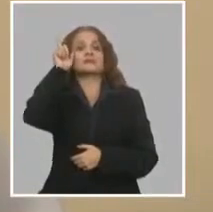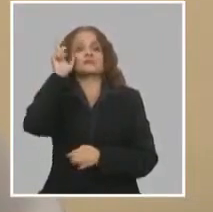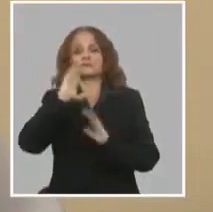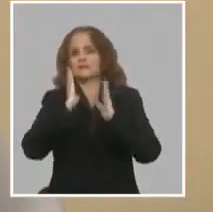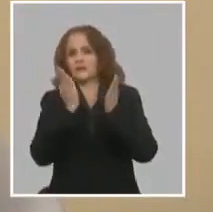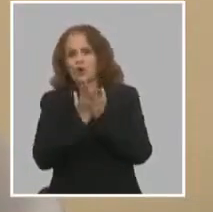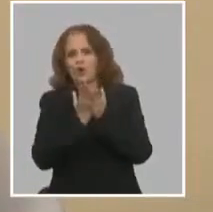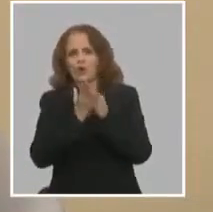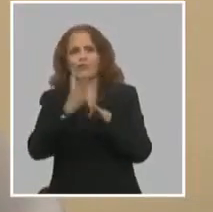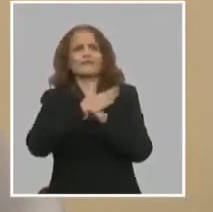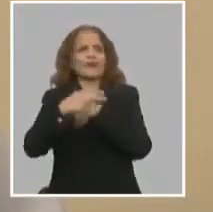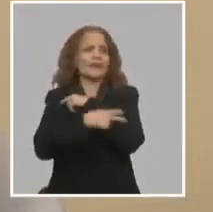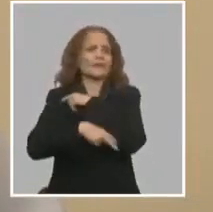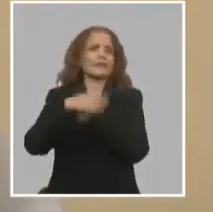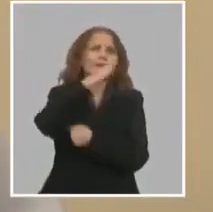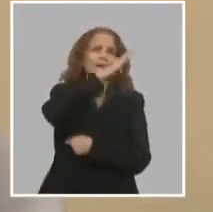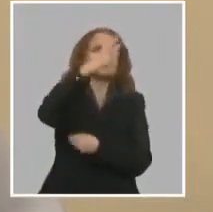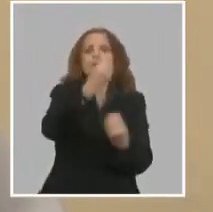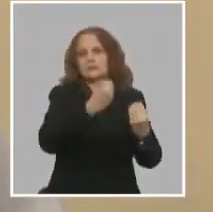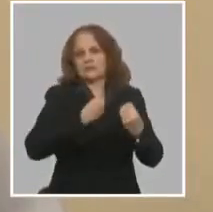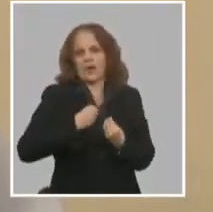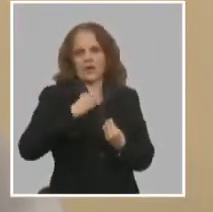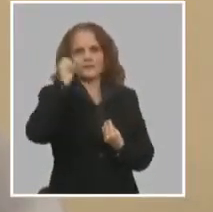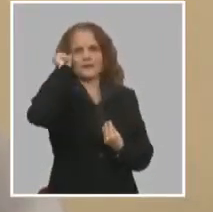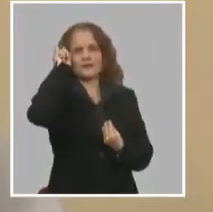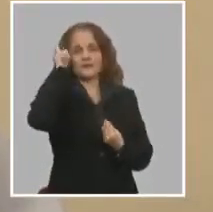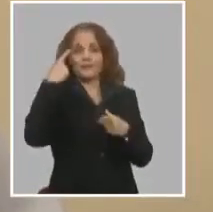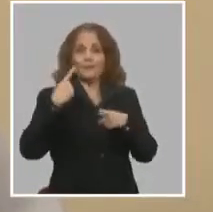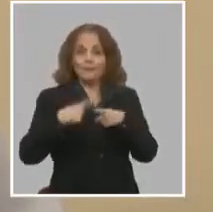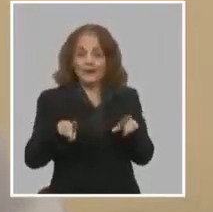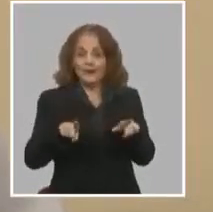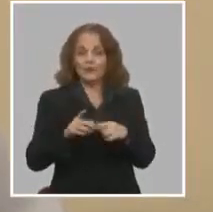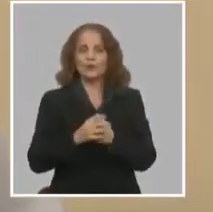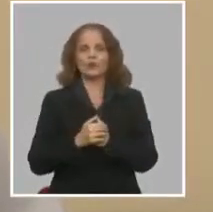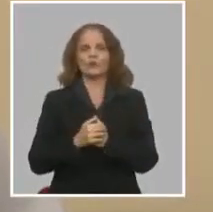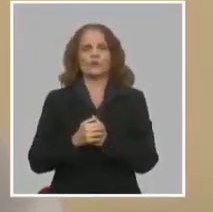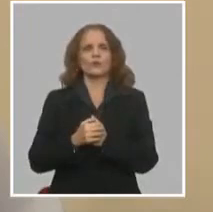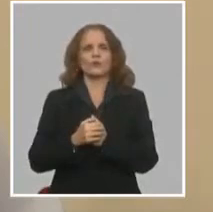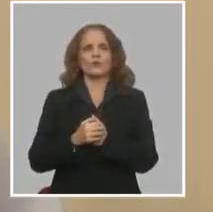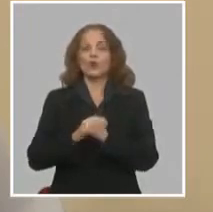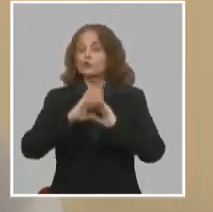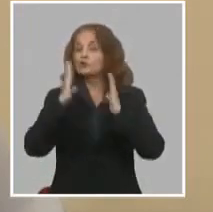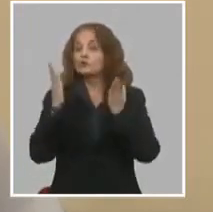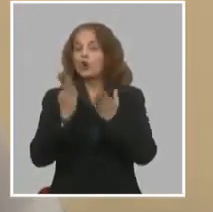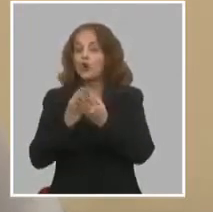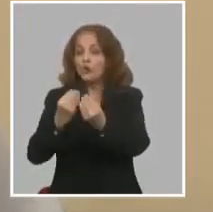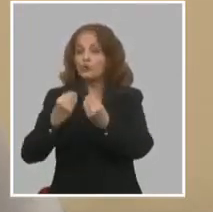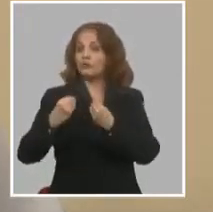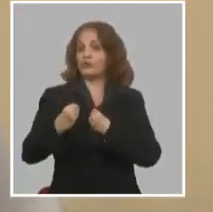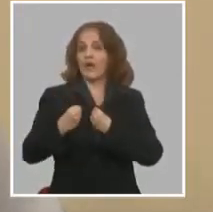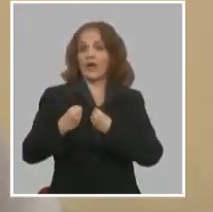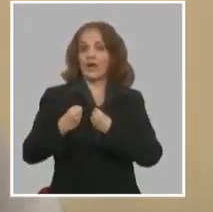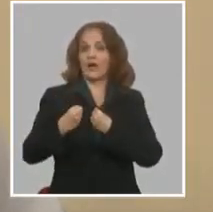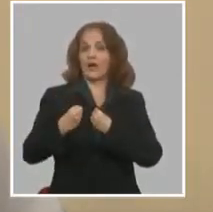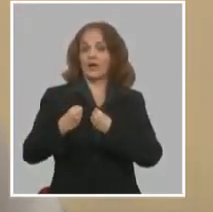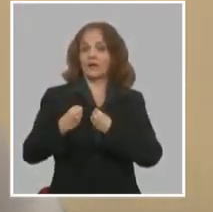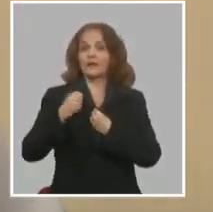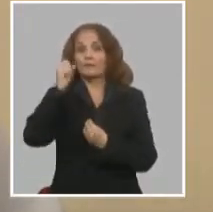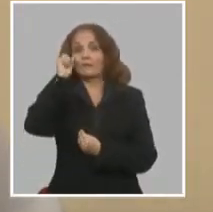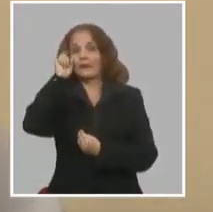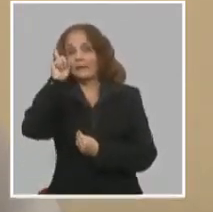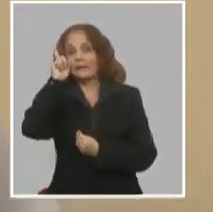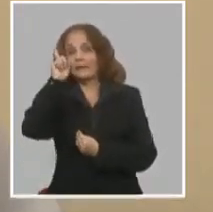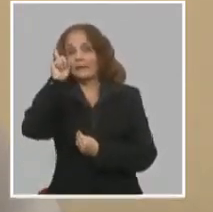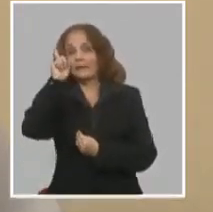adquiridas en otras misiones y en otros países. Pero indiscutiblemente las fortalezas del sistema de salud cubano y